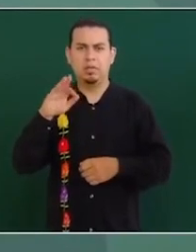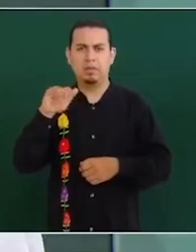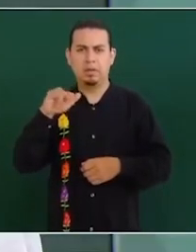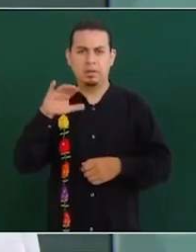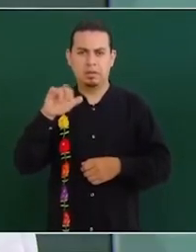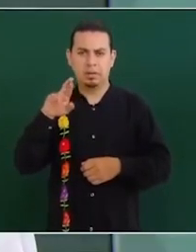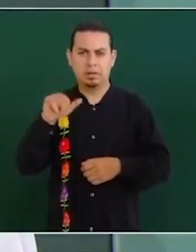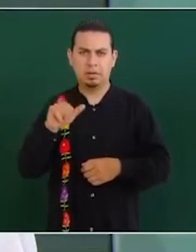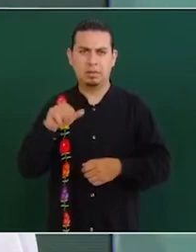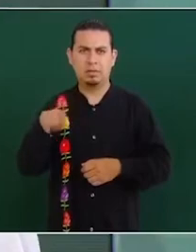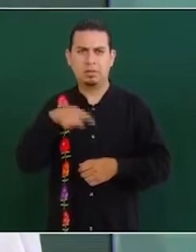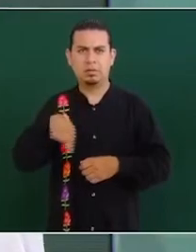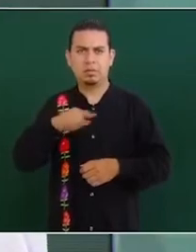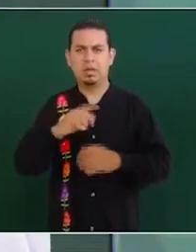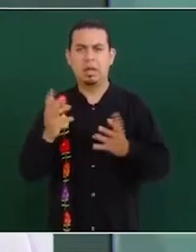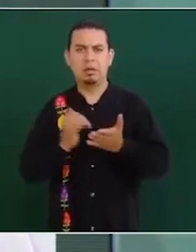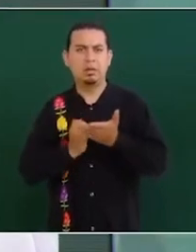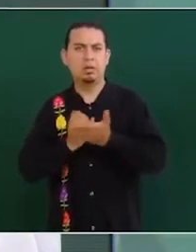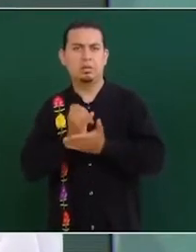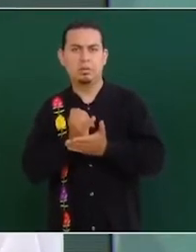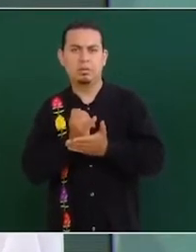y tomamos la decisión